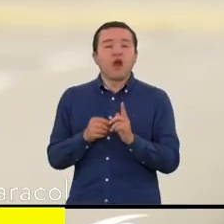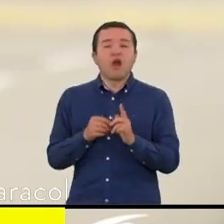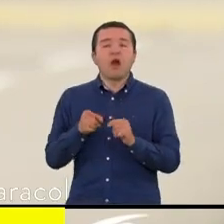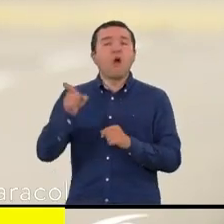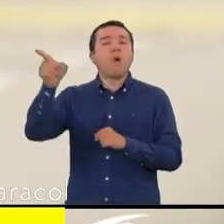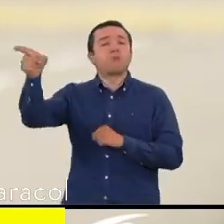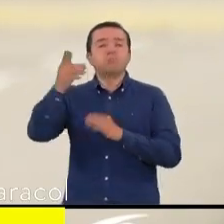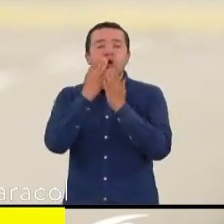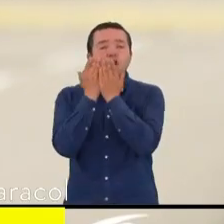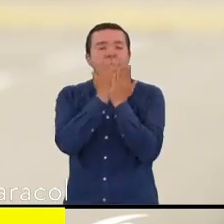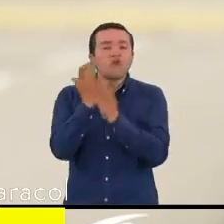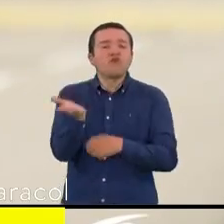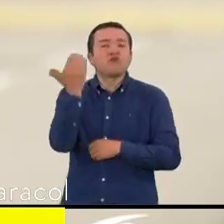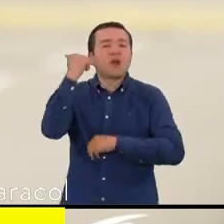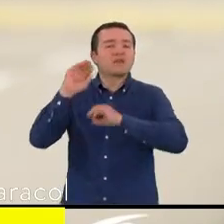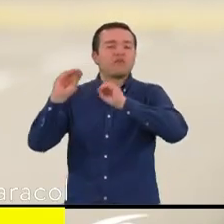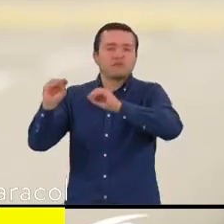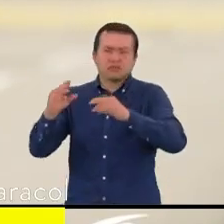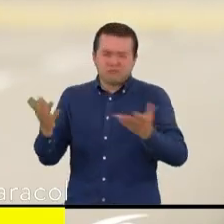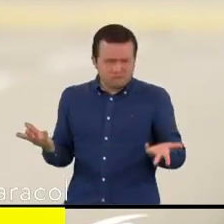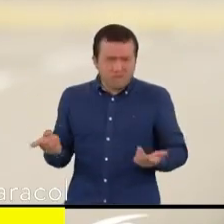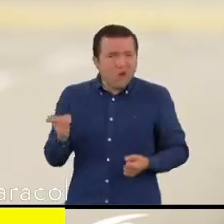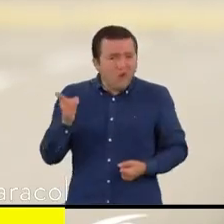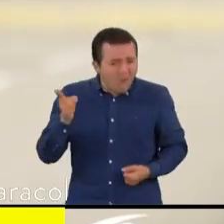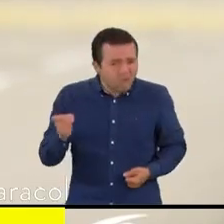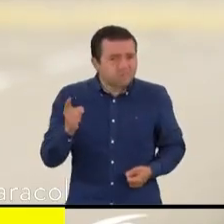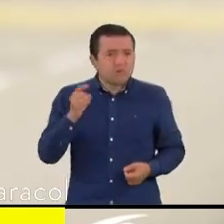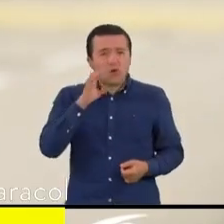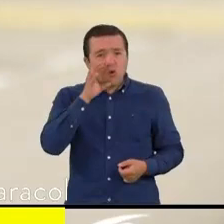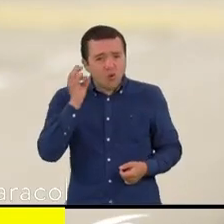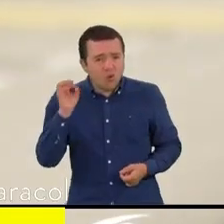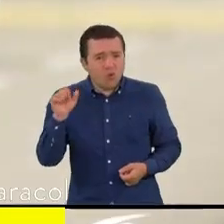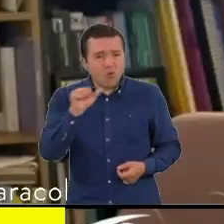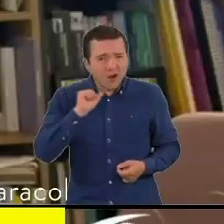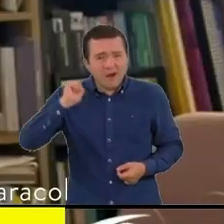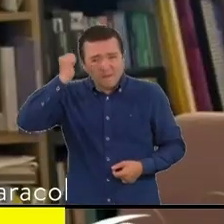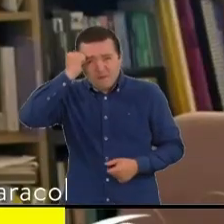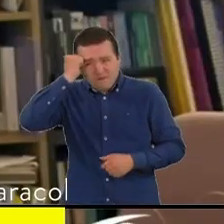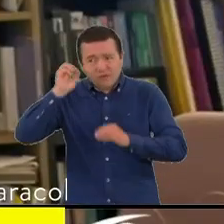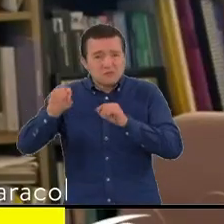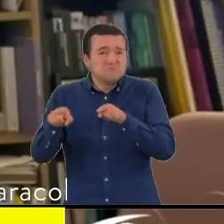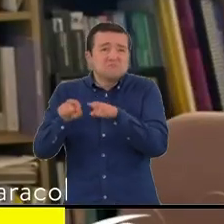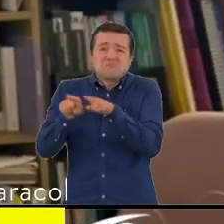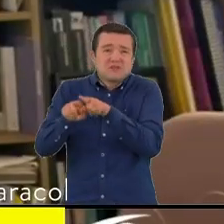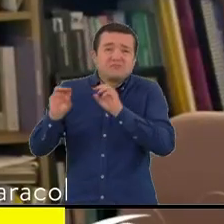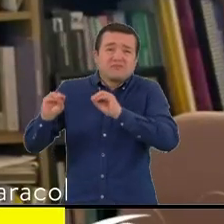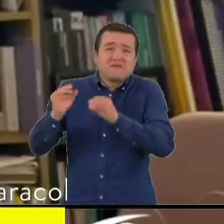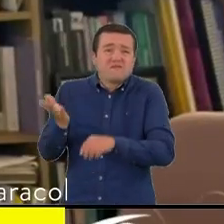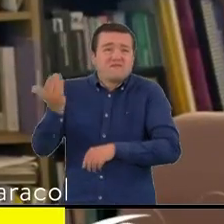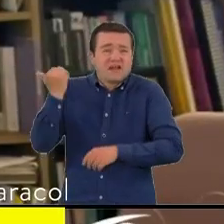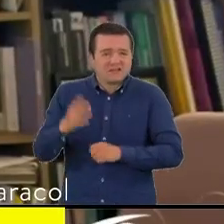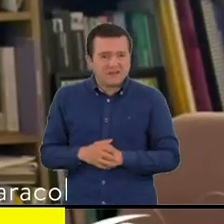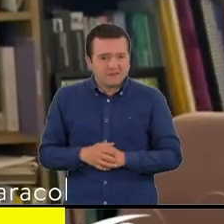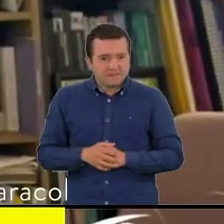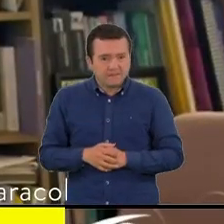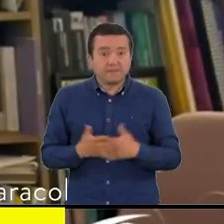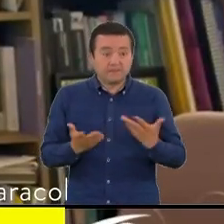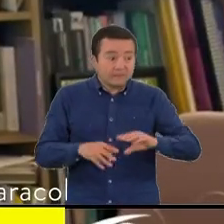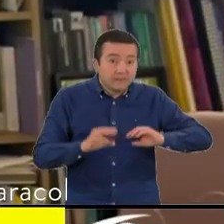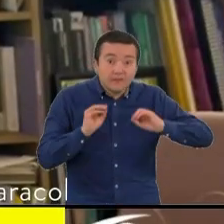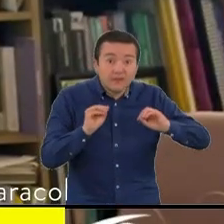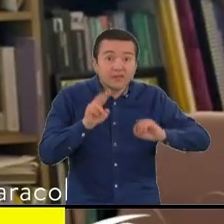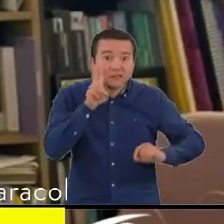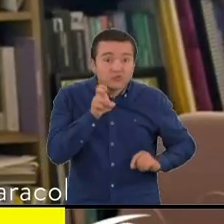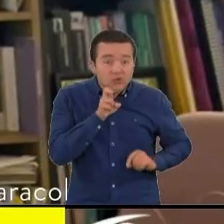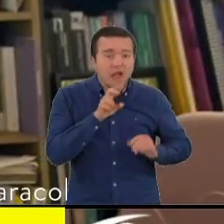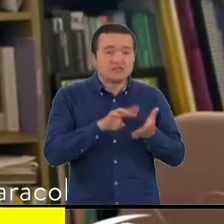hace falta, porque tenemos profesoras y profesores que también tienen esas ausencias. La educación en la sexualidad reduce la violencia de género contra